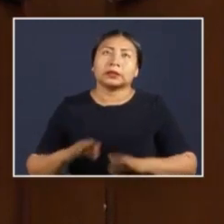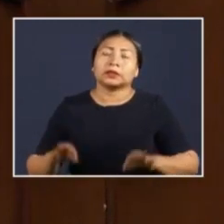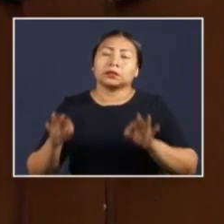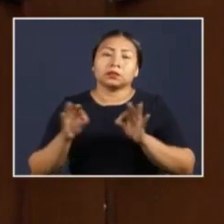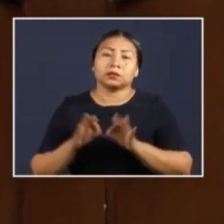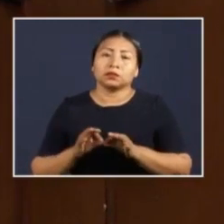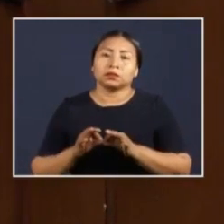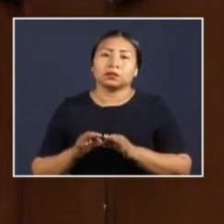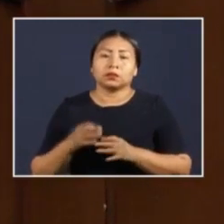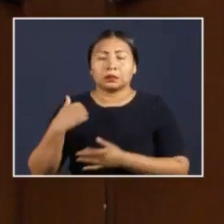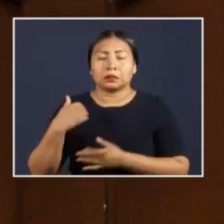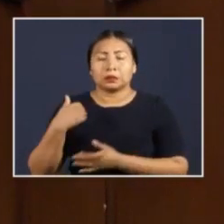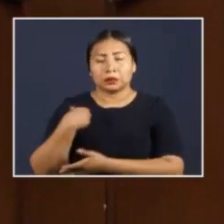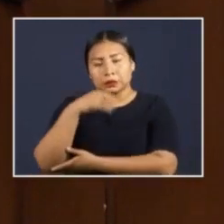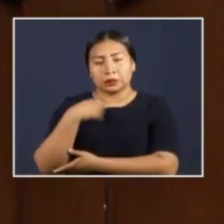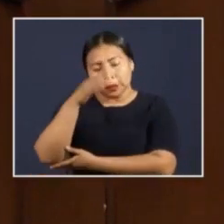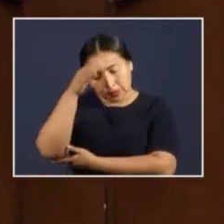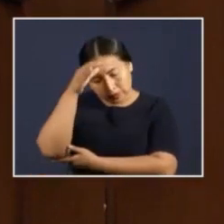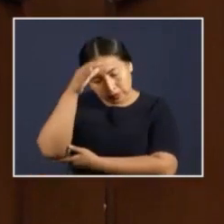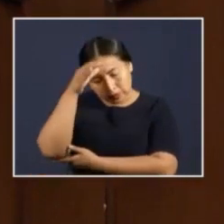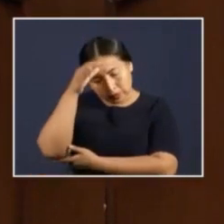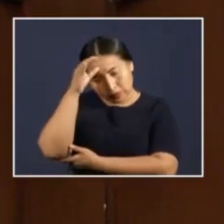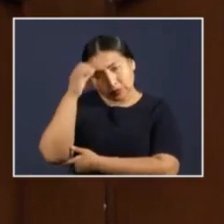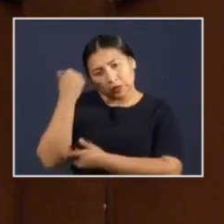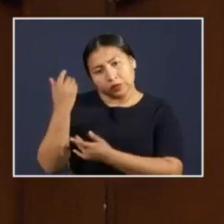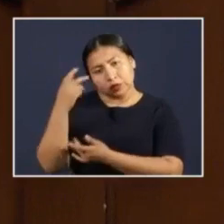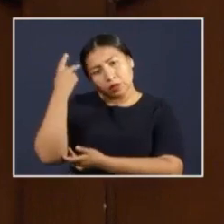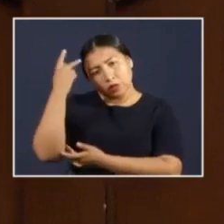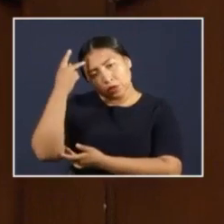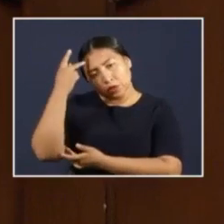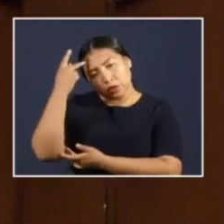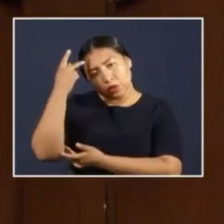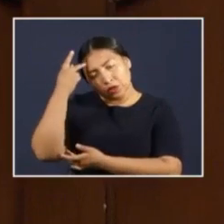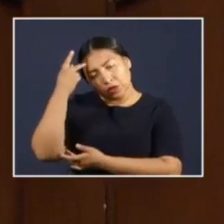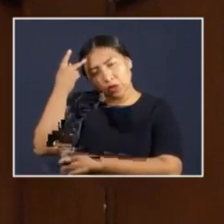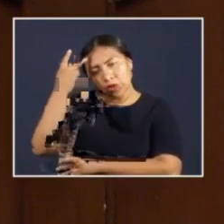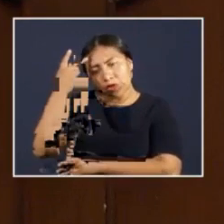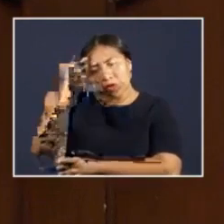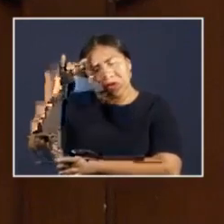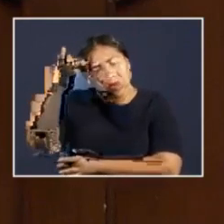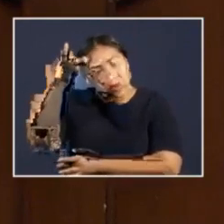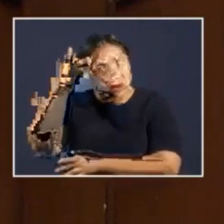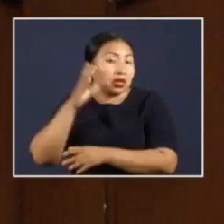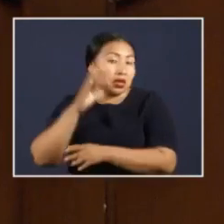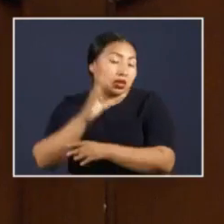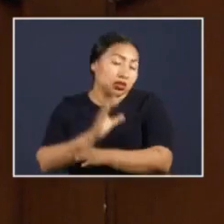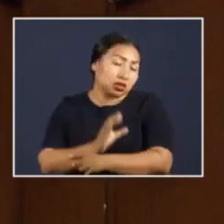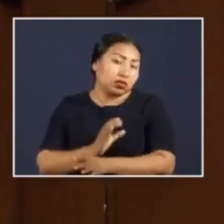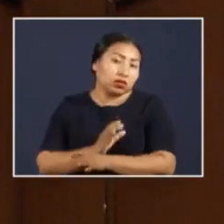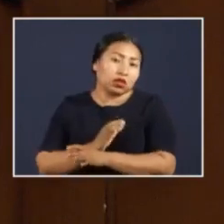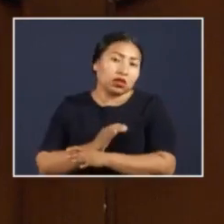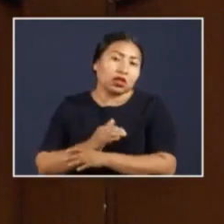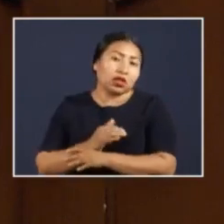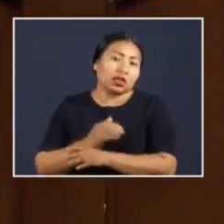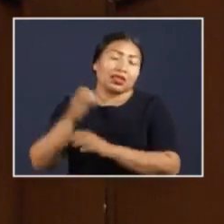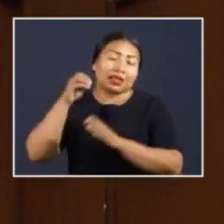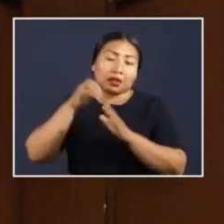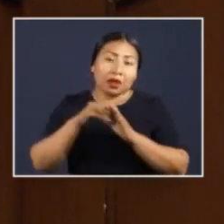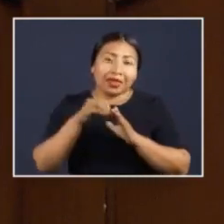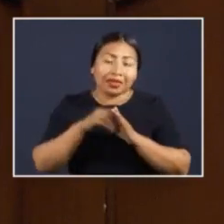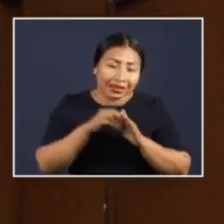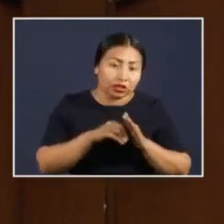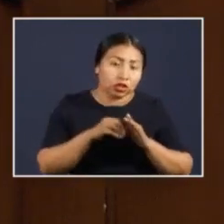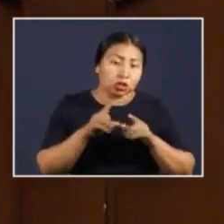desarrollar políticas de seguridad y con esa fe dentro de los penales van a pasar dos cosas importantes